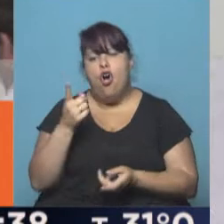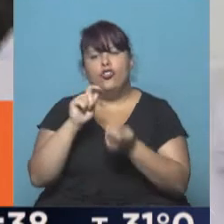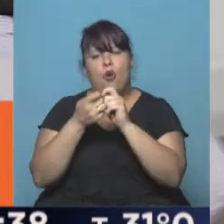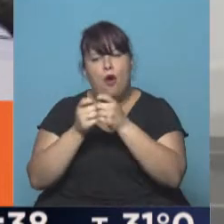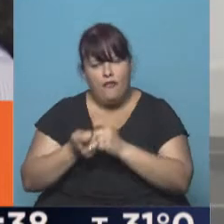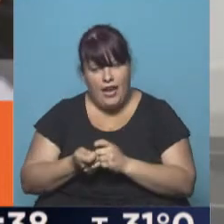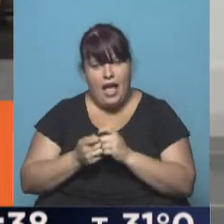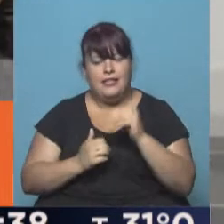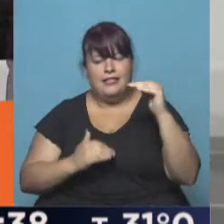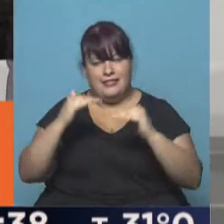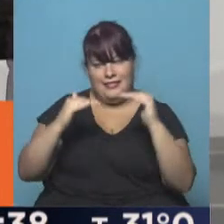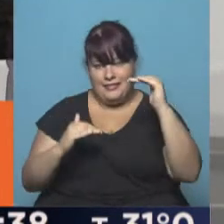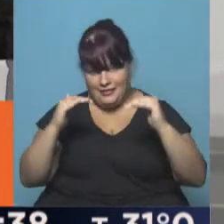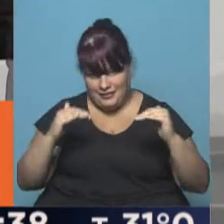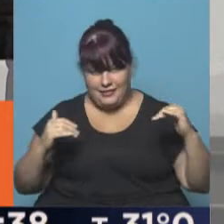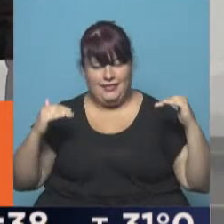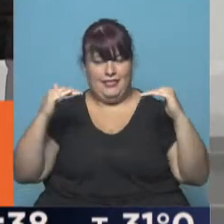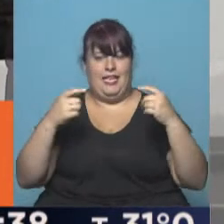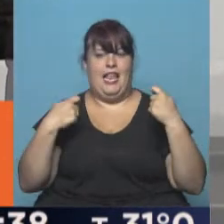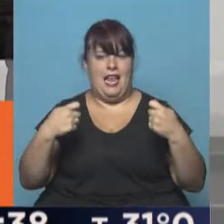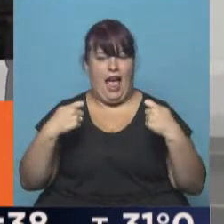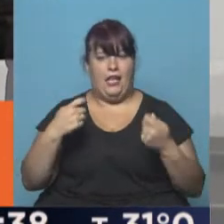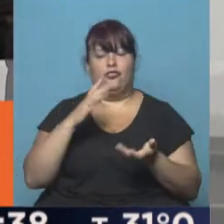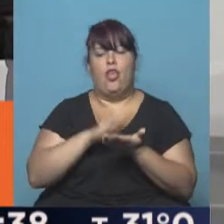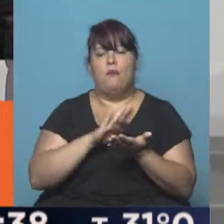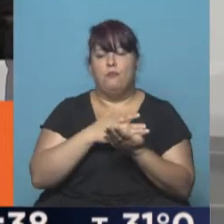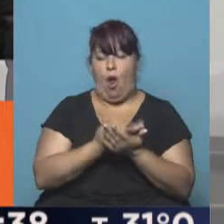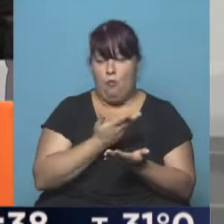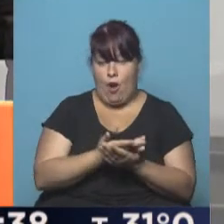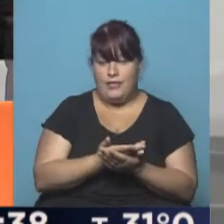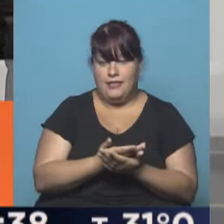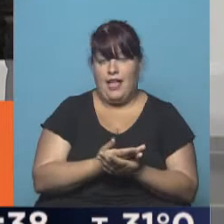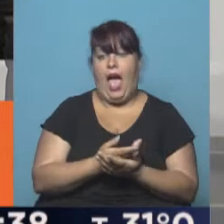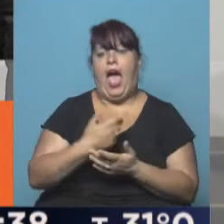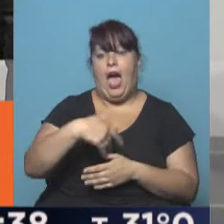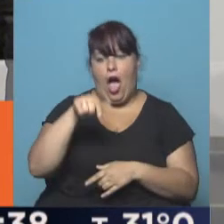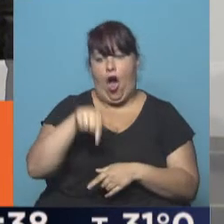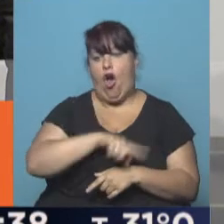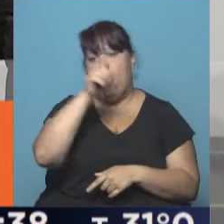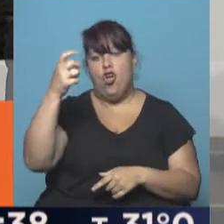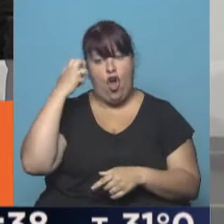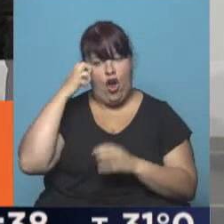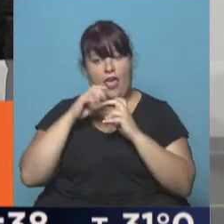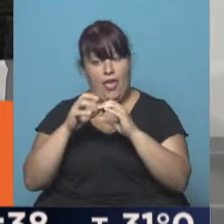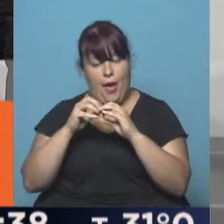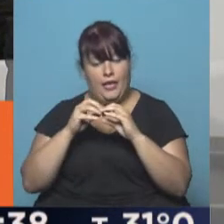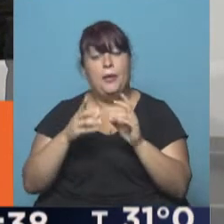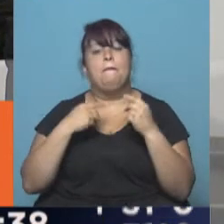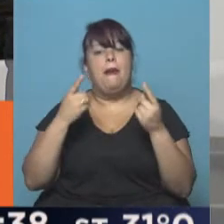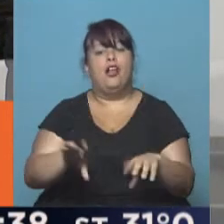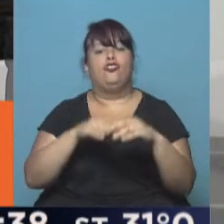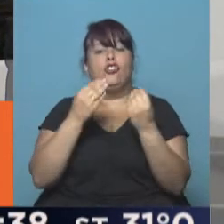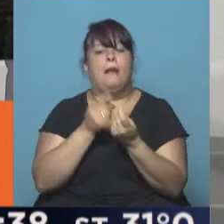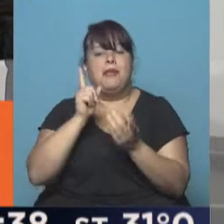modificaciones, acercamos mucho el costo de la propuesta que va a ser hoy discutida en el Congreso a el